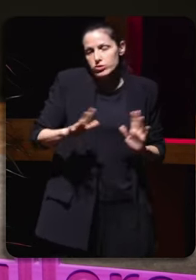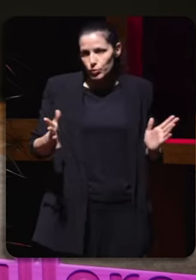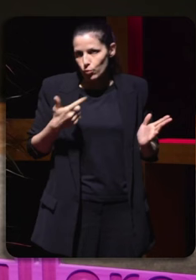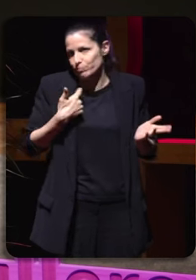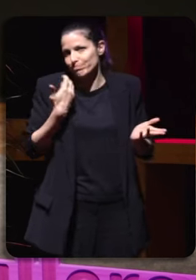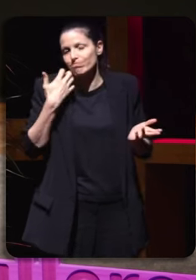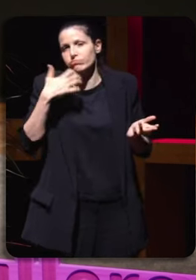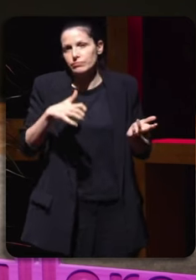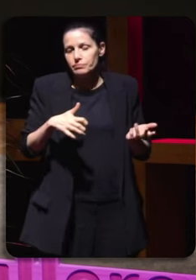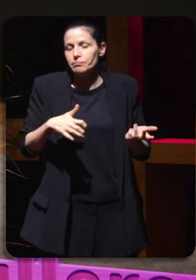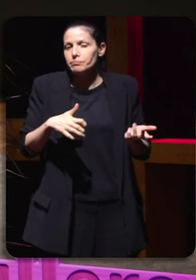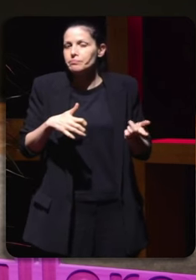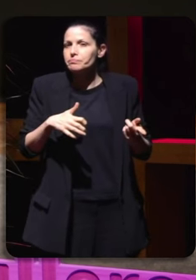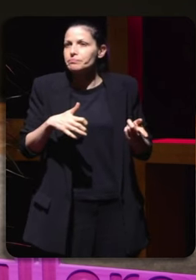é